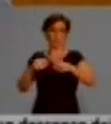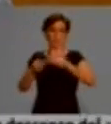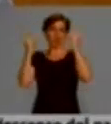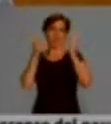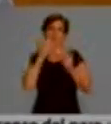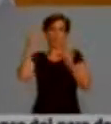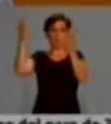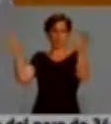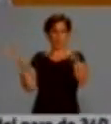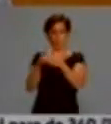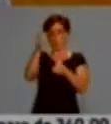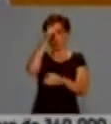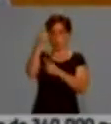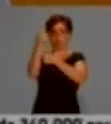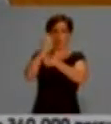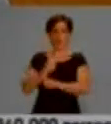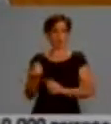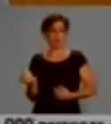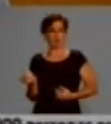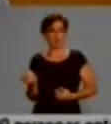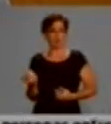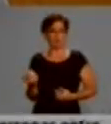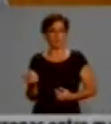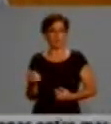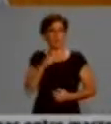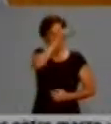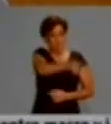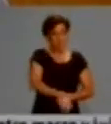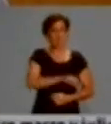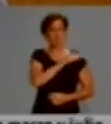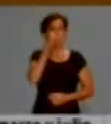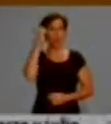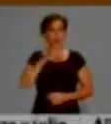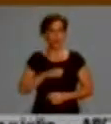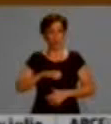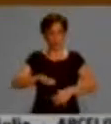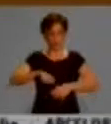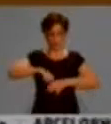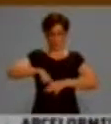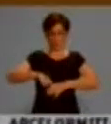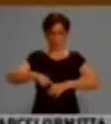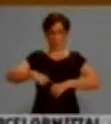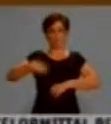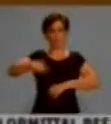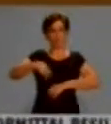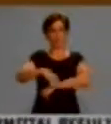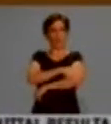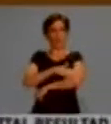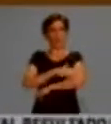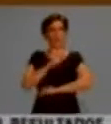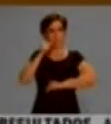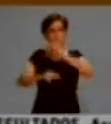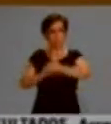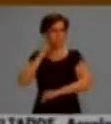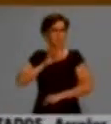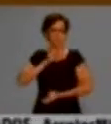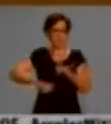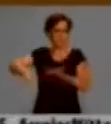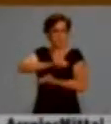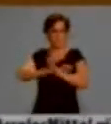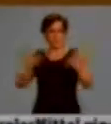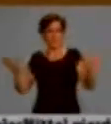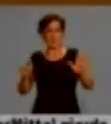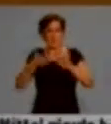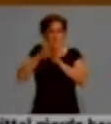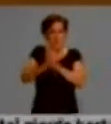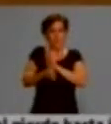Troika. Usted personalmente, señor Rajoy, ha corrompido el cargo de presidente del Gobierno y no está en condiciones de